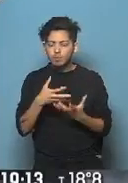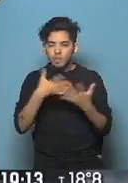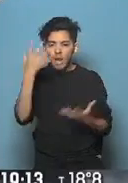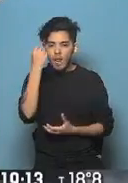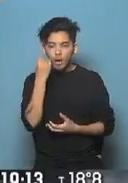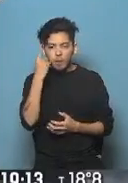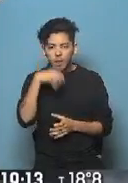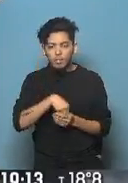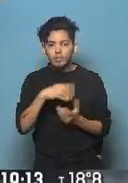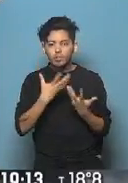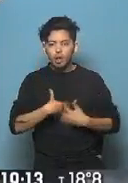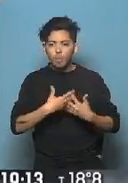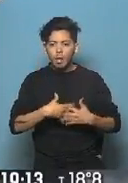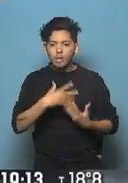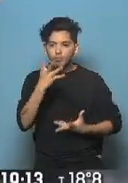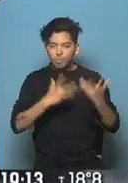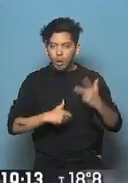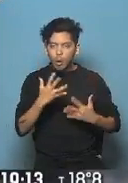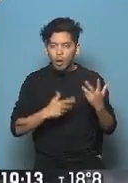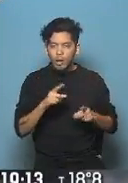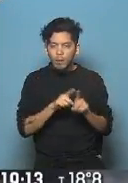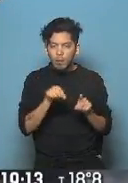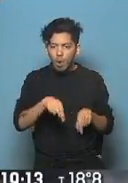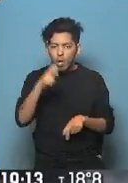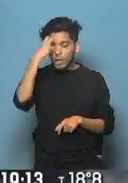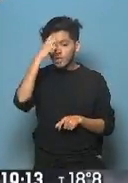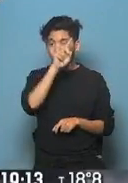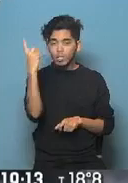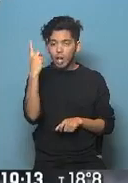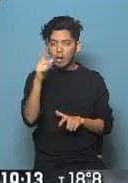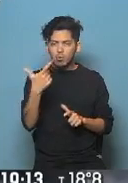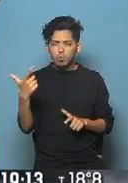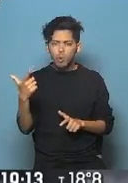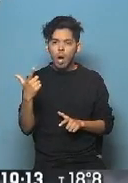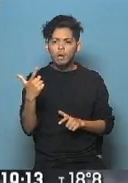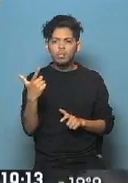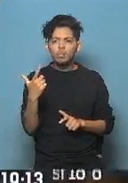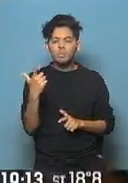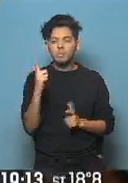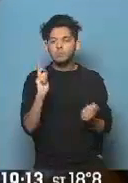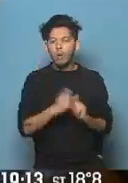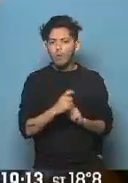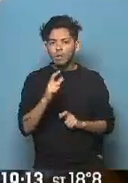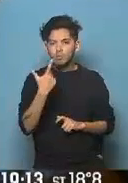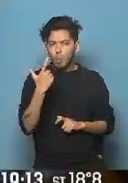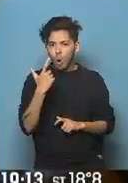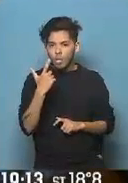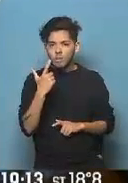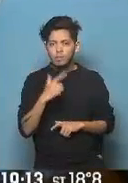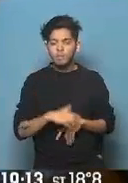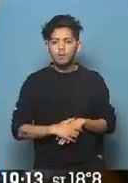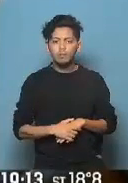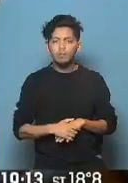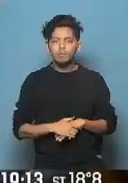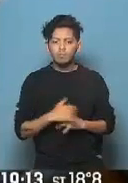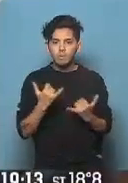discusión en el presupuesto hoy en el Congreso de la Nación. No hay ninguna modificación de ninguna variable. Hemos